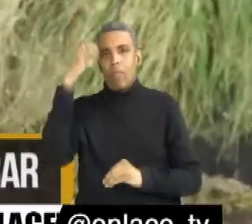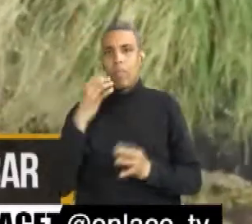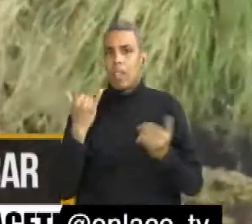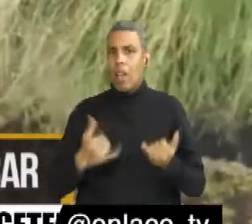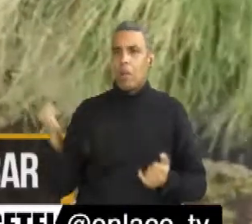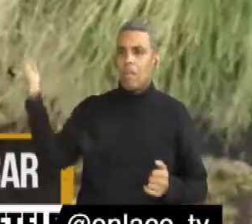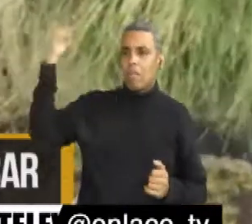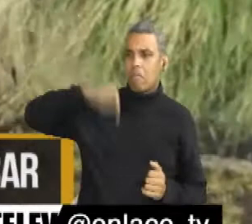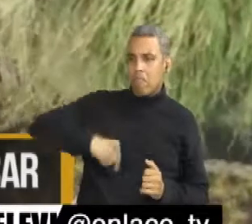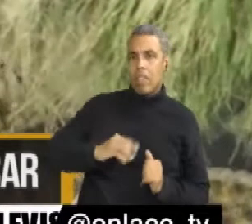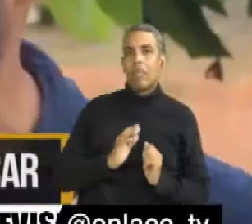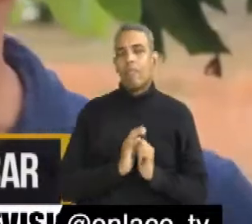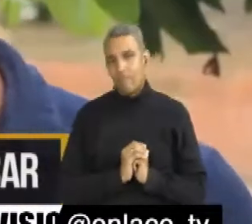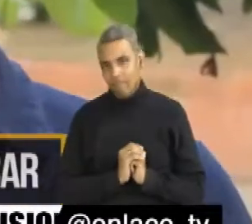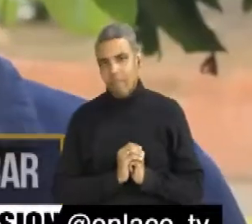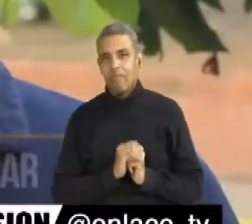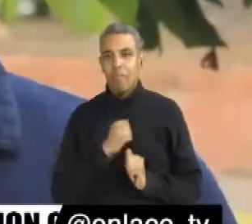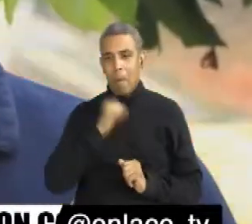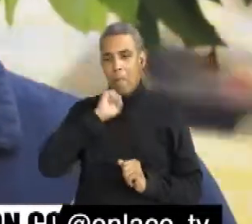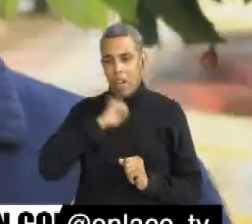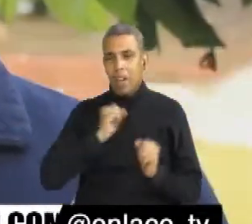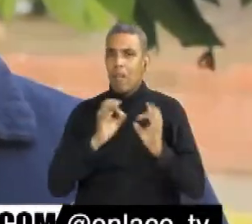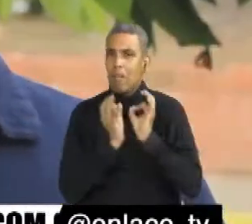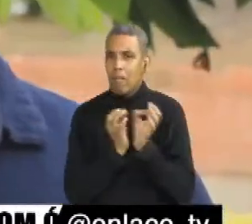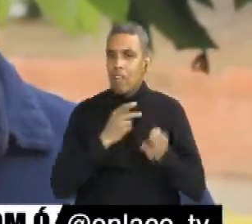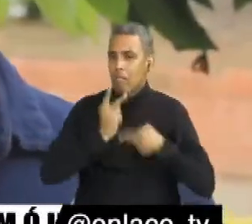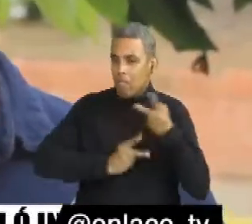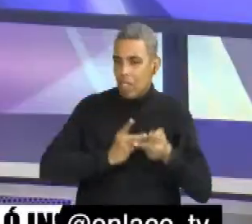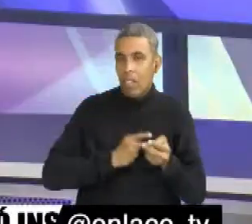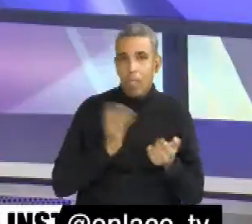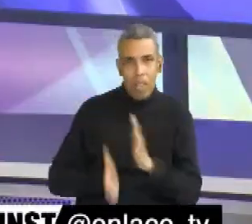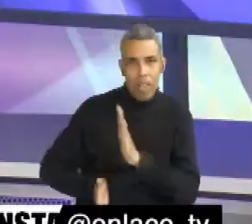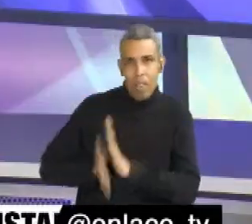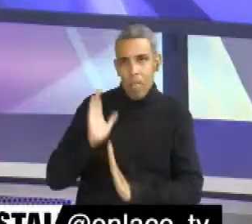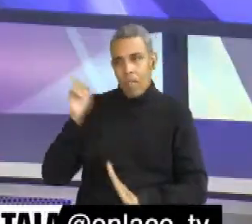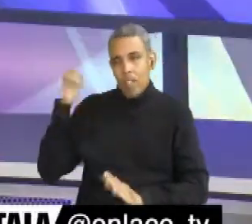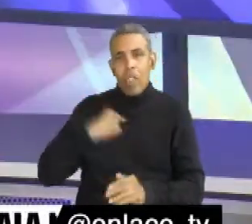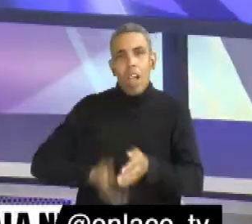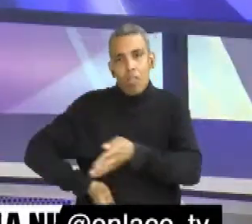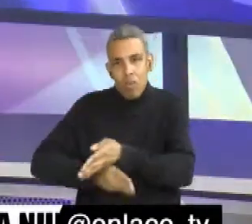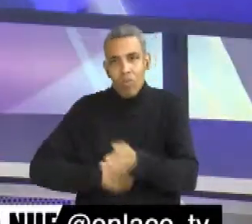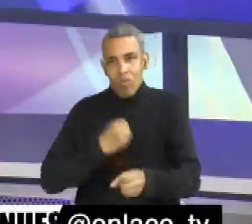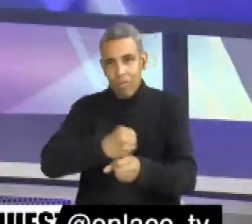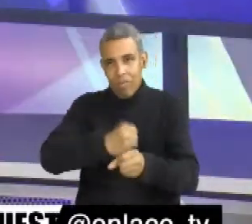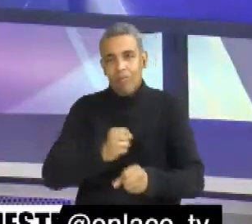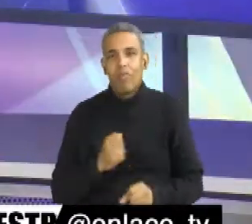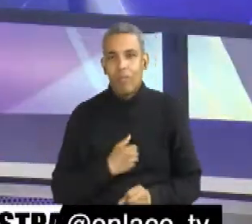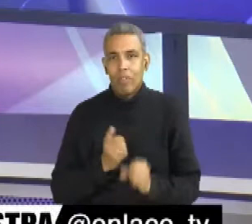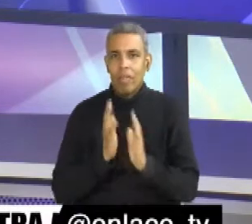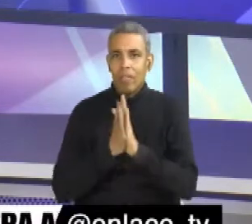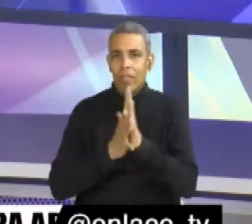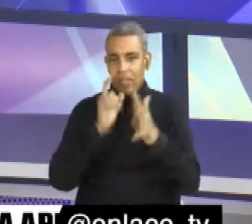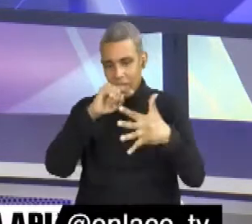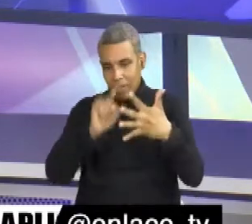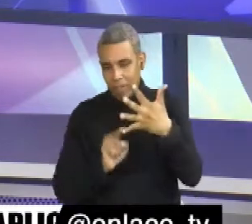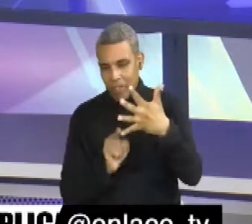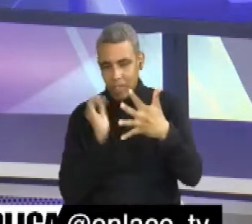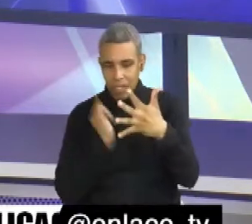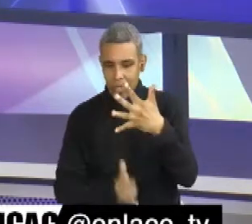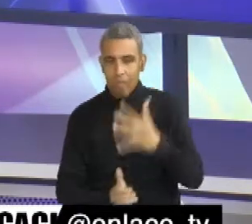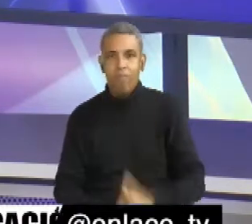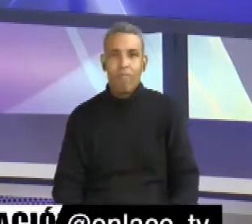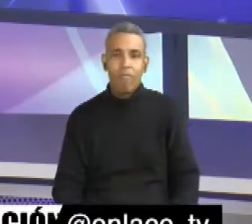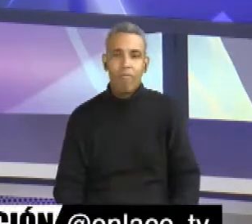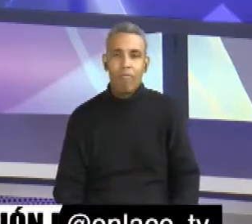pronto regresará al Reino Unido para seguir su carrera exitosa. Y con esta información hemos llegado al final de esta emisión, pero antes